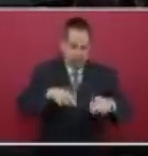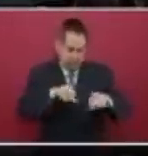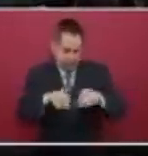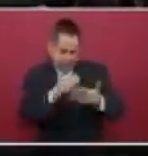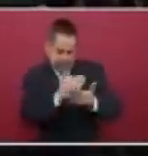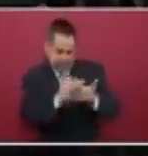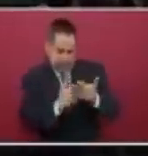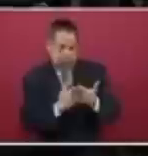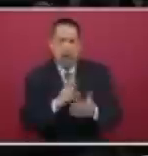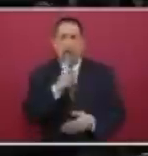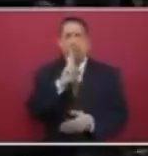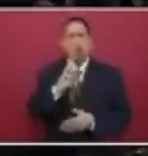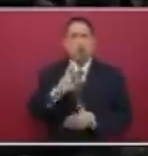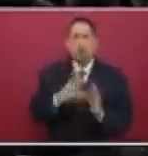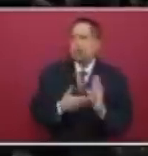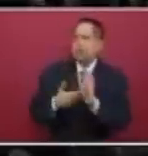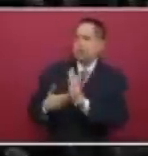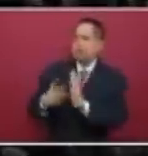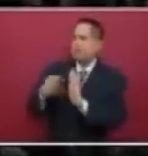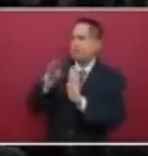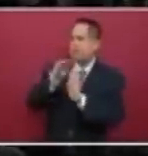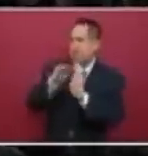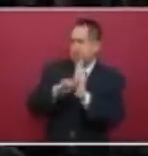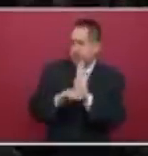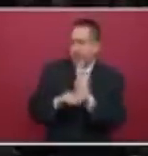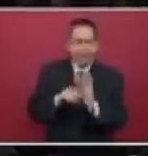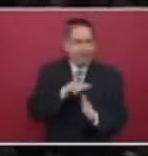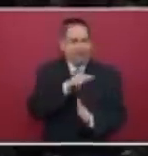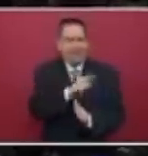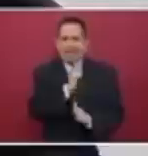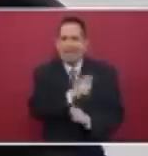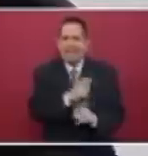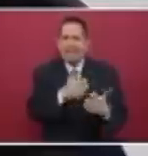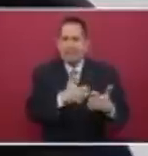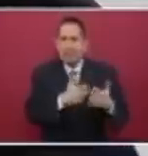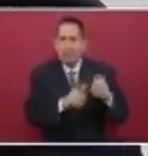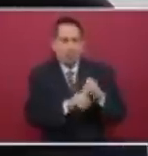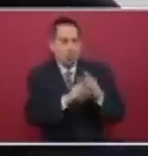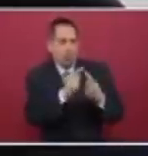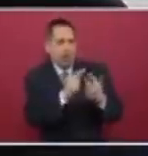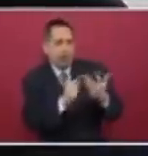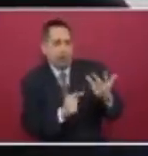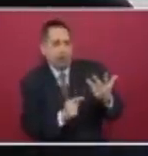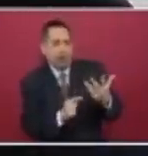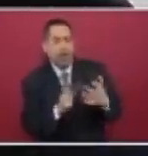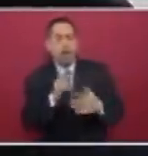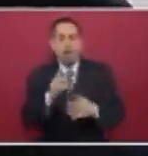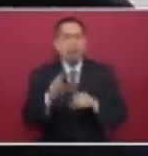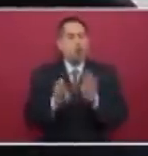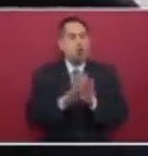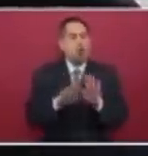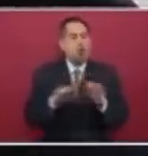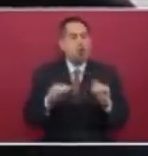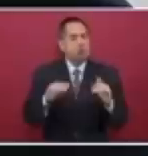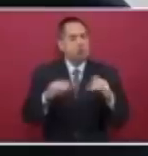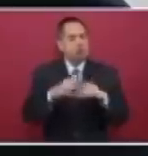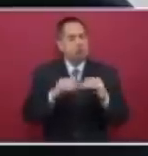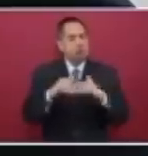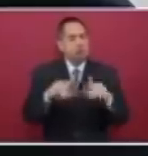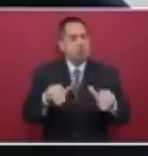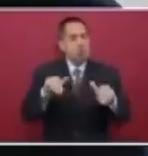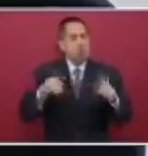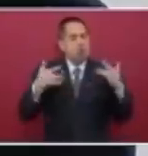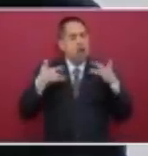integral de toda esta problemática siempre partiendo de la neutralidad con instrucción señor presidente